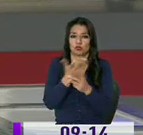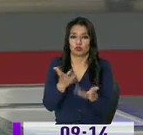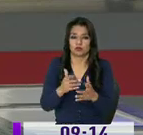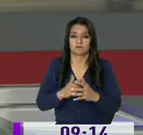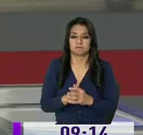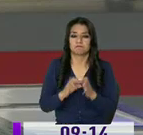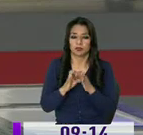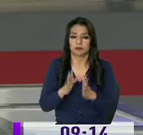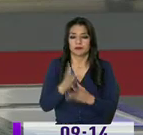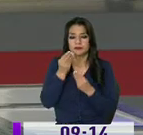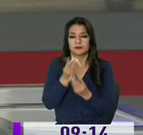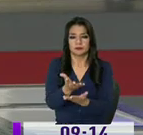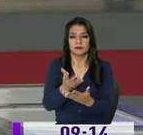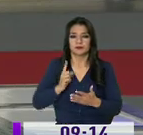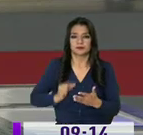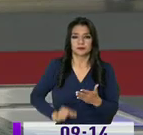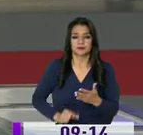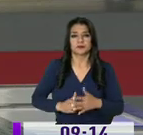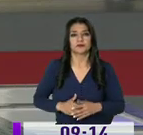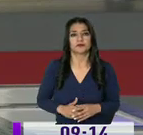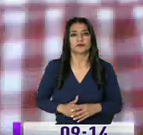Méndez nos cuenta los detalles. Adriana.